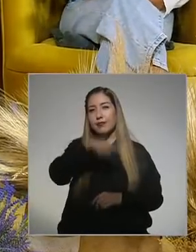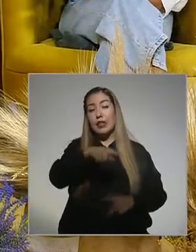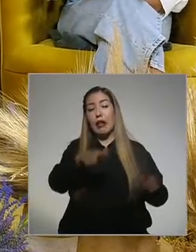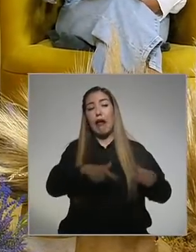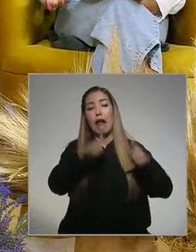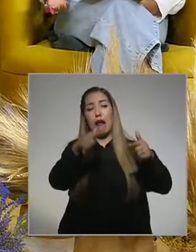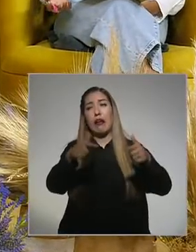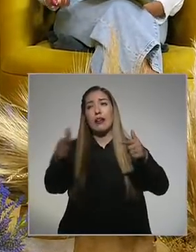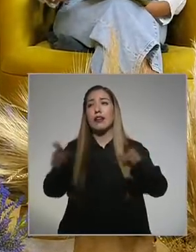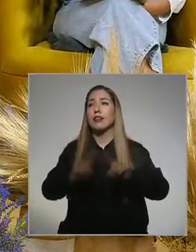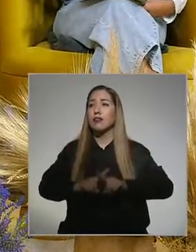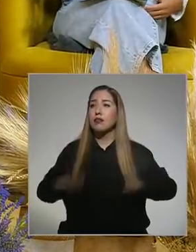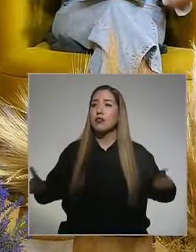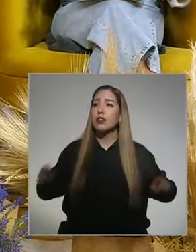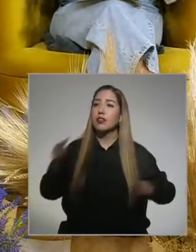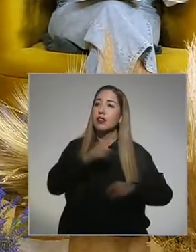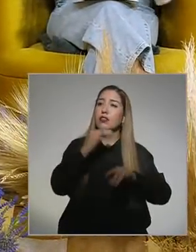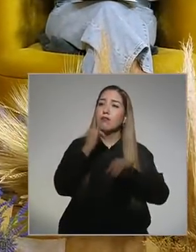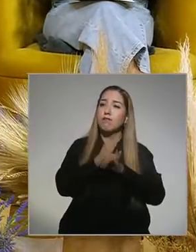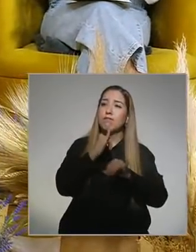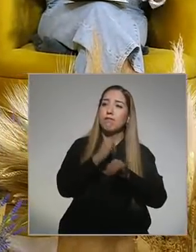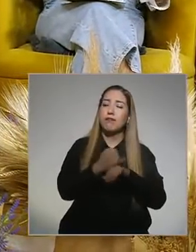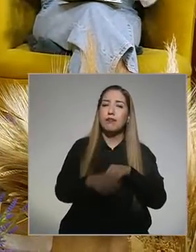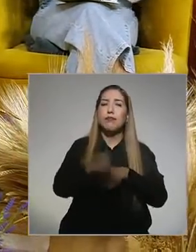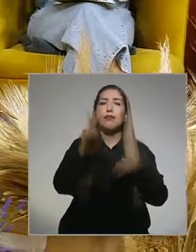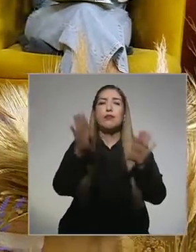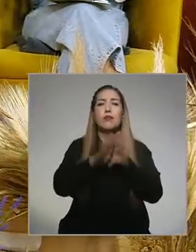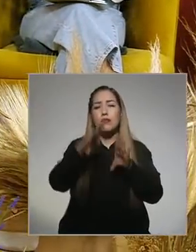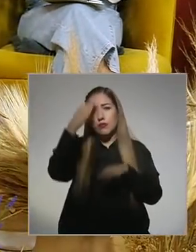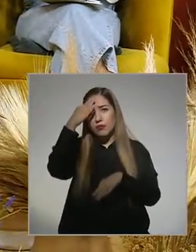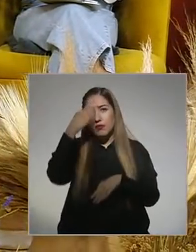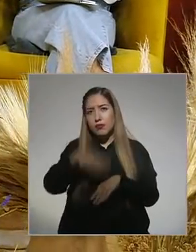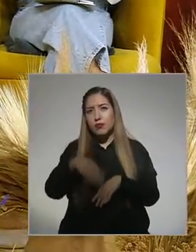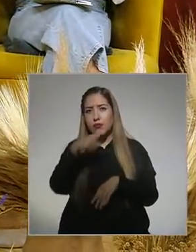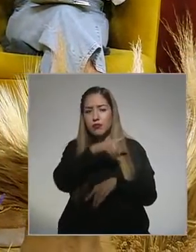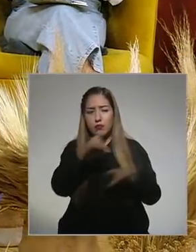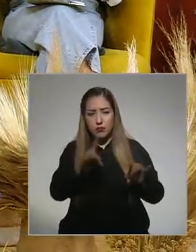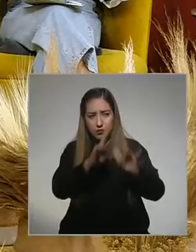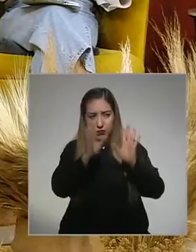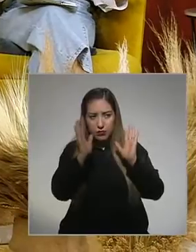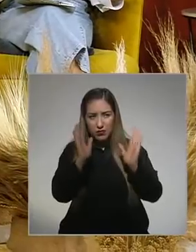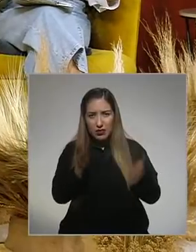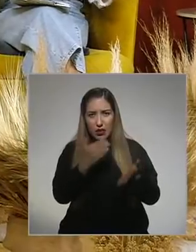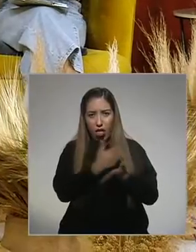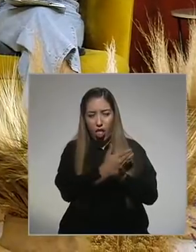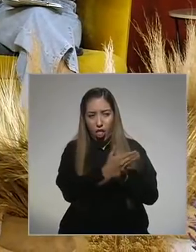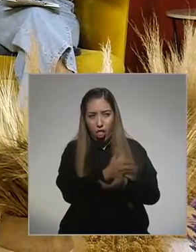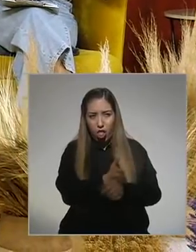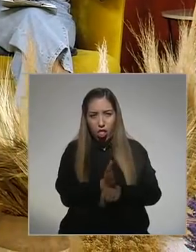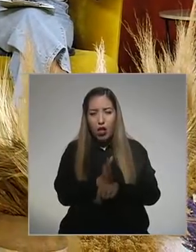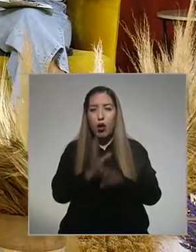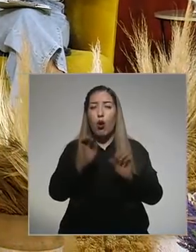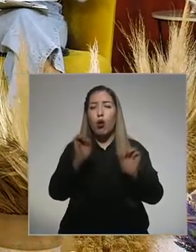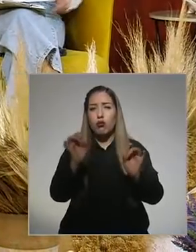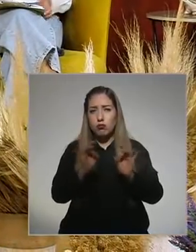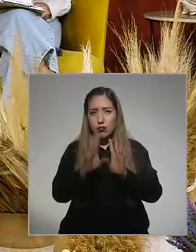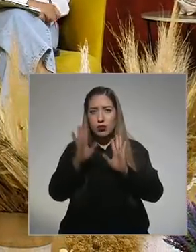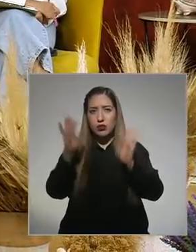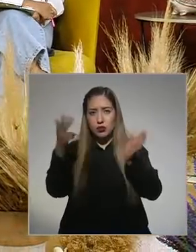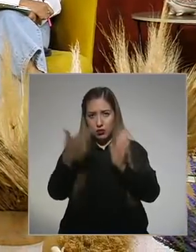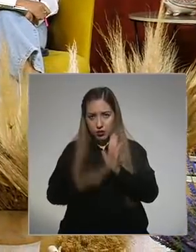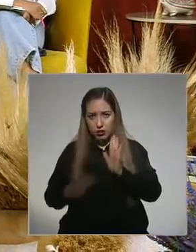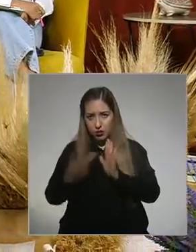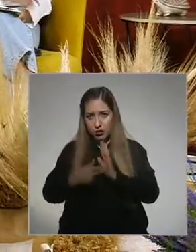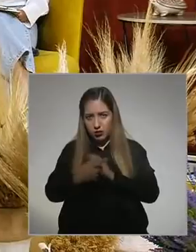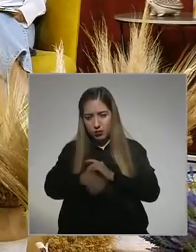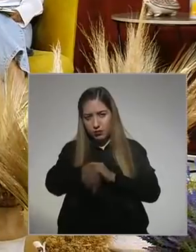que es completamente digital, entonces, ¿cómo sé en qué momento se convierte en un exceso o en qué momento es lo que necesita para tener herramientas para el mundo en el que